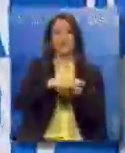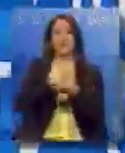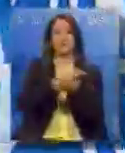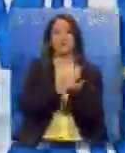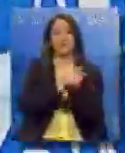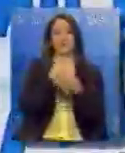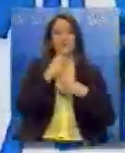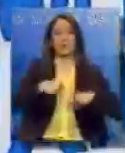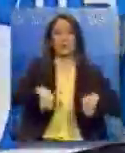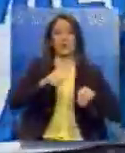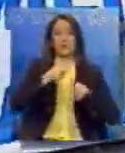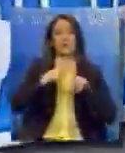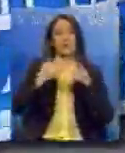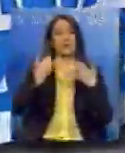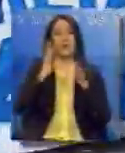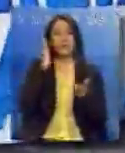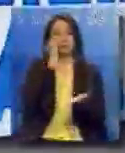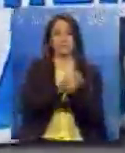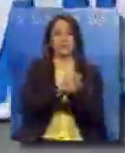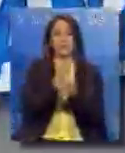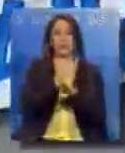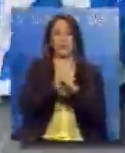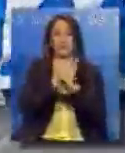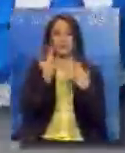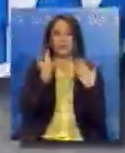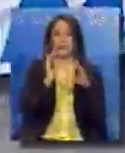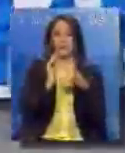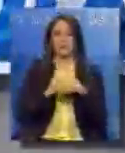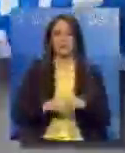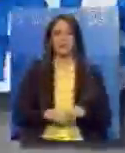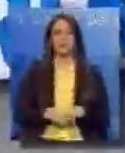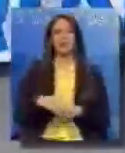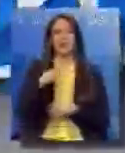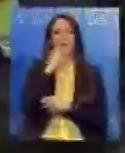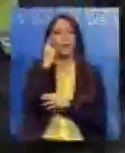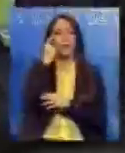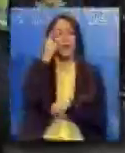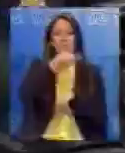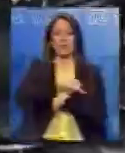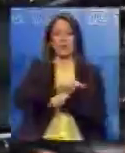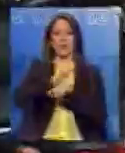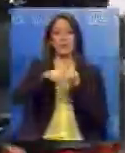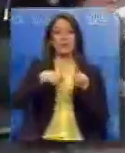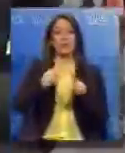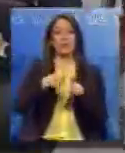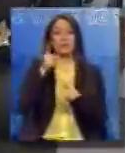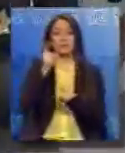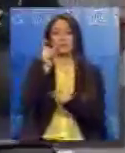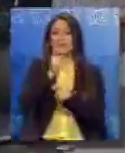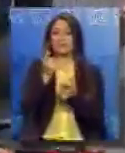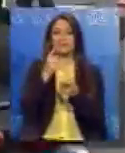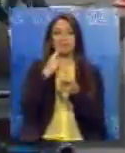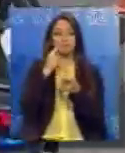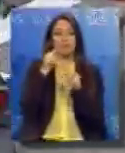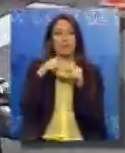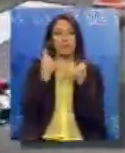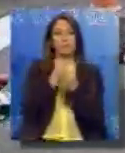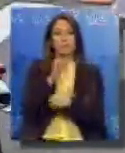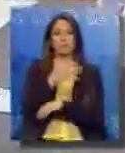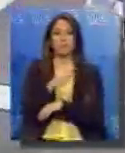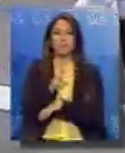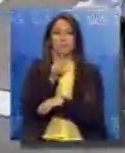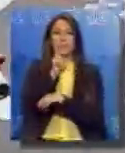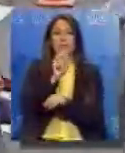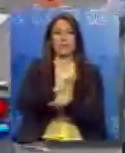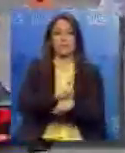y plusvalía, que ya fueron retirados temporalmente por el presidente de la República, Rafael Correa. Hay que señalar que fue una movilización que duró aproximadamente